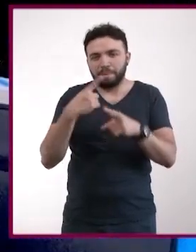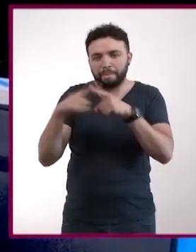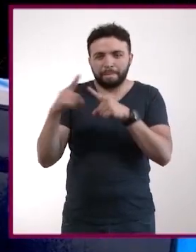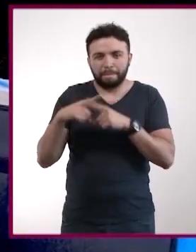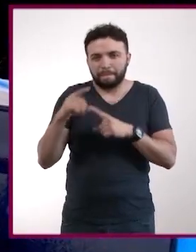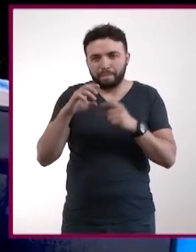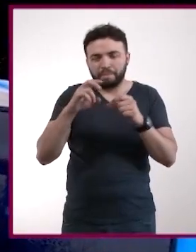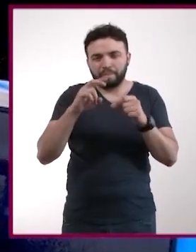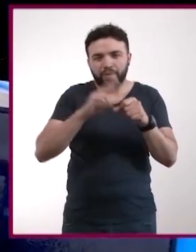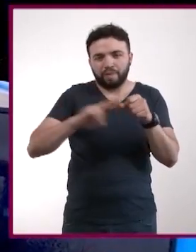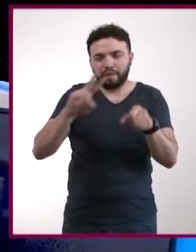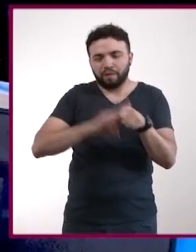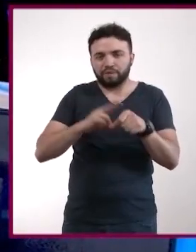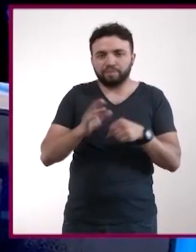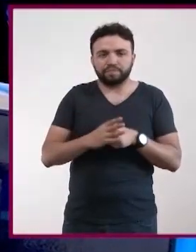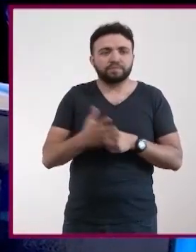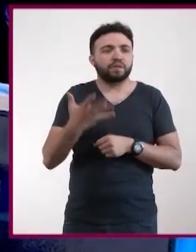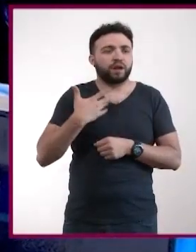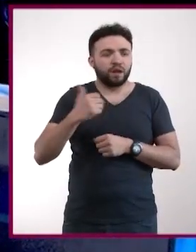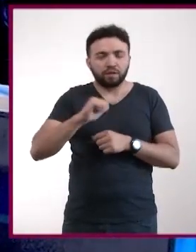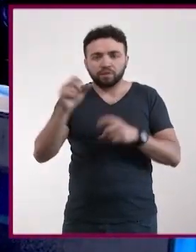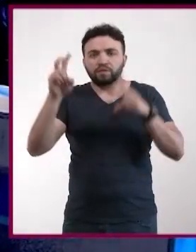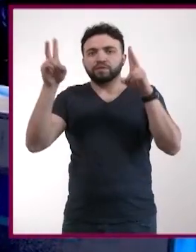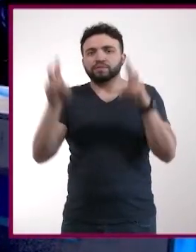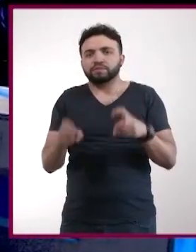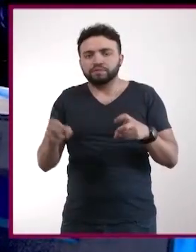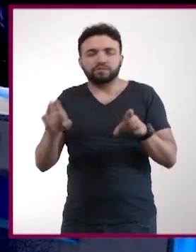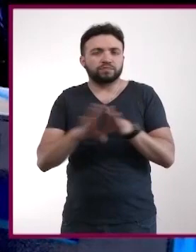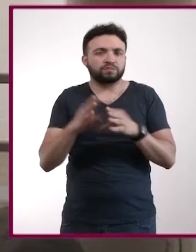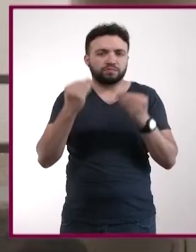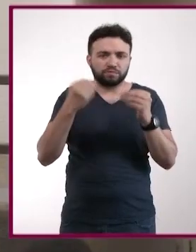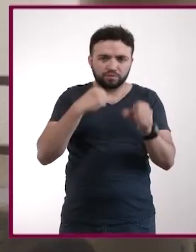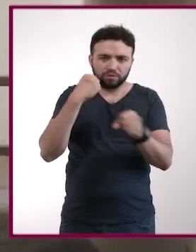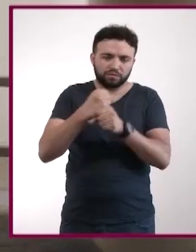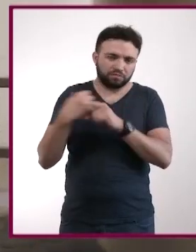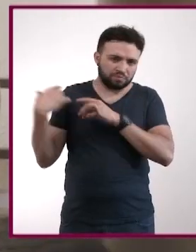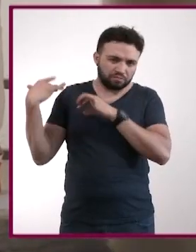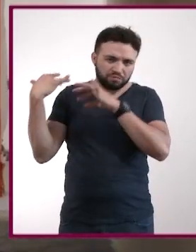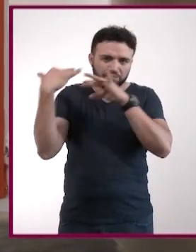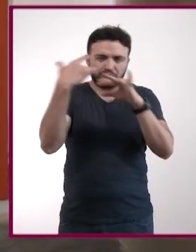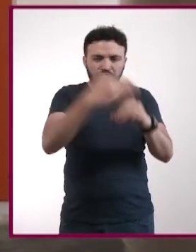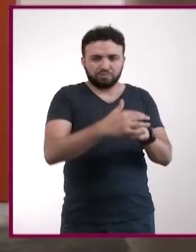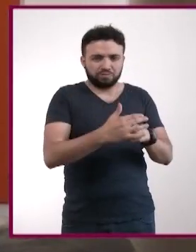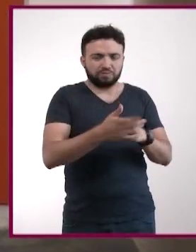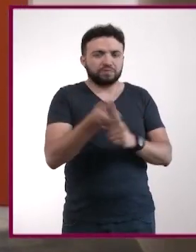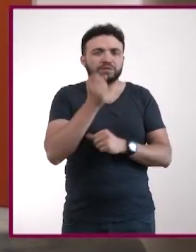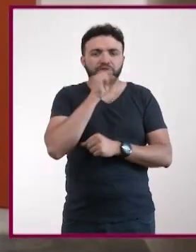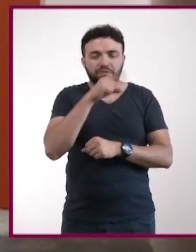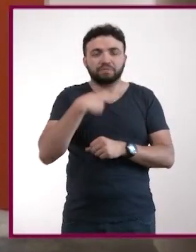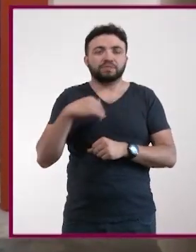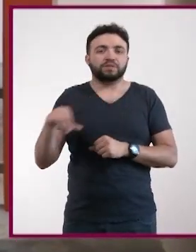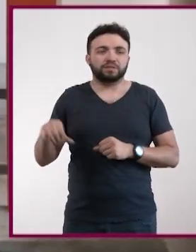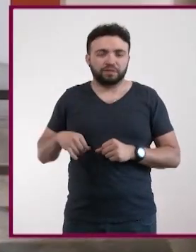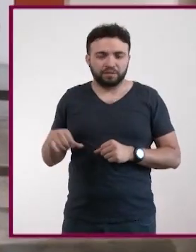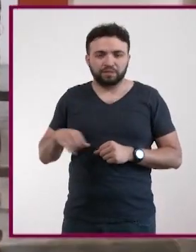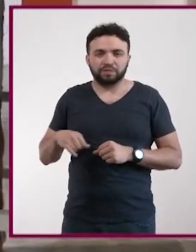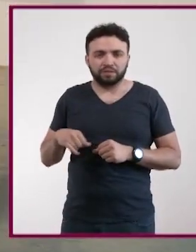Y, por ejemplo, hay otros temas. Desde hace muchos años también me interesa